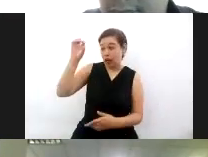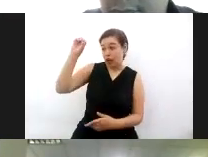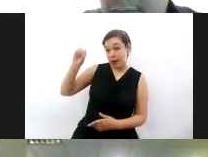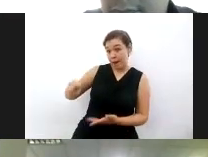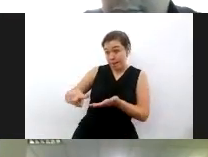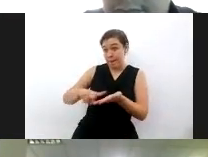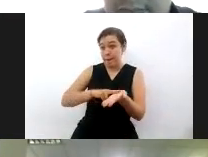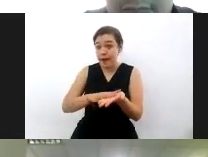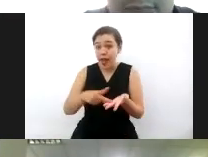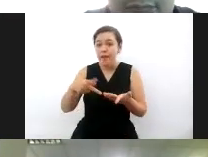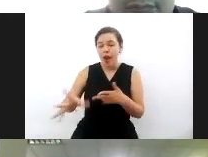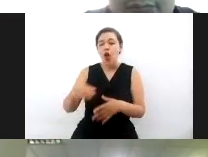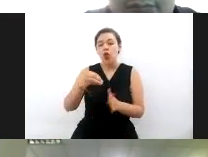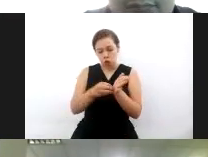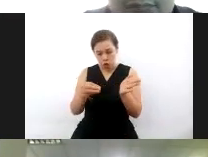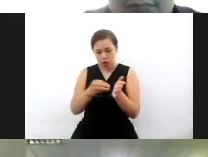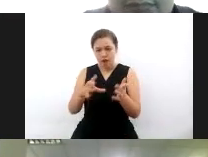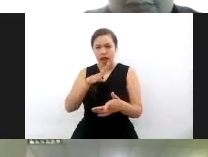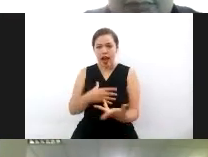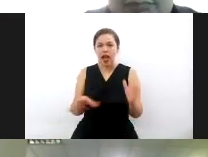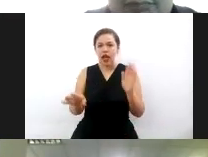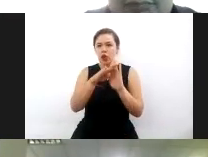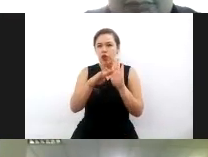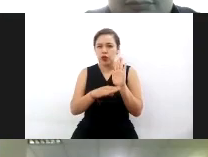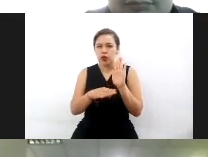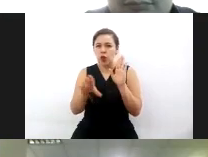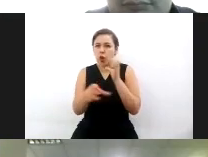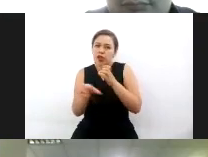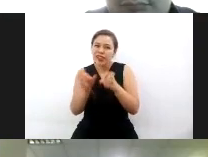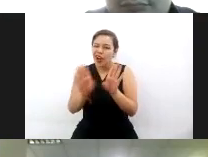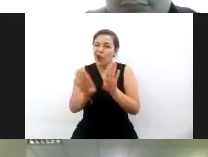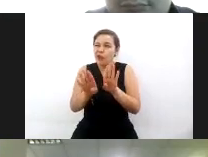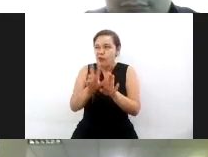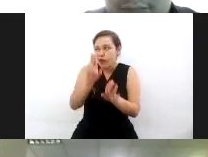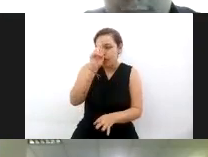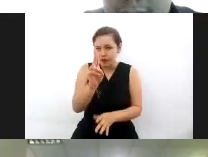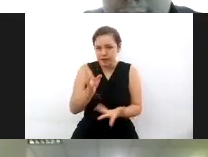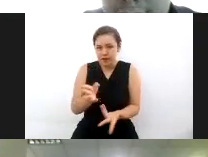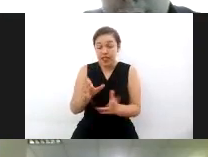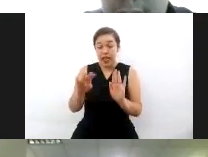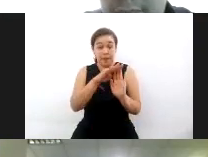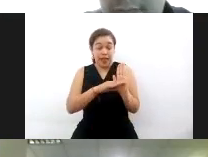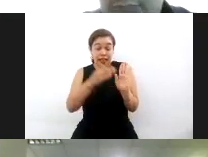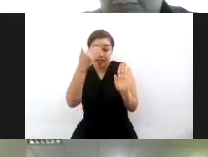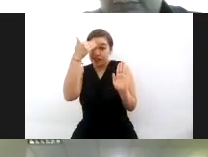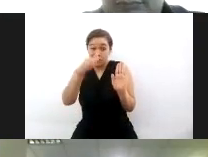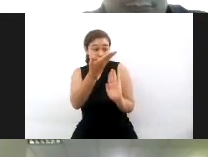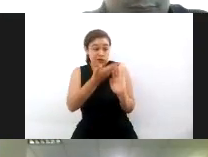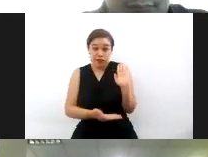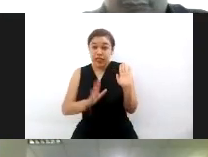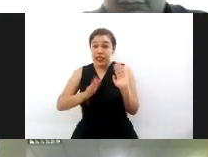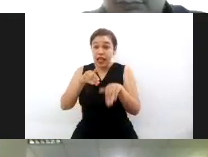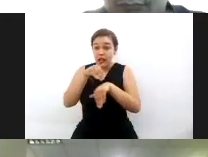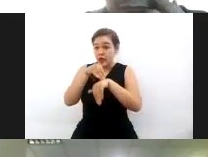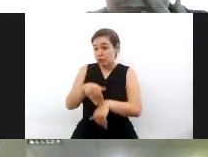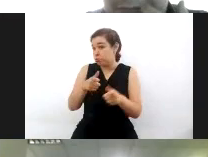tenemos algunas restricciones y sí es muy importante continuar con todas las medidas que ya las sabemos y que en esta presentación se las vamos